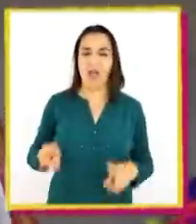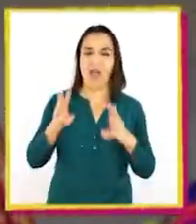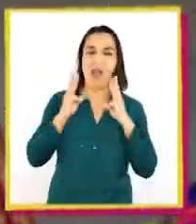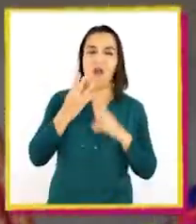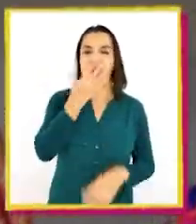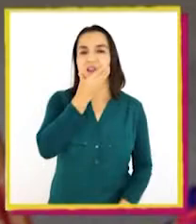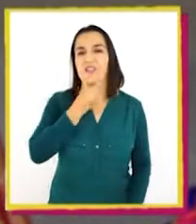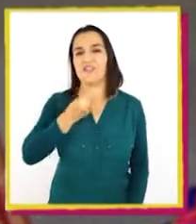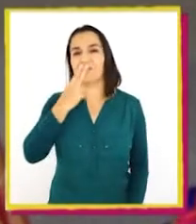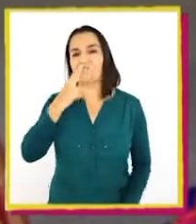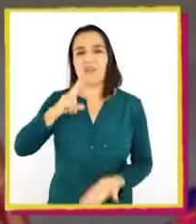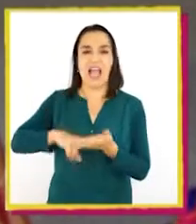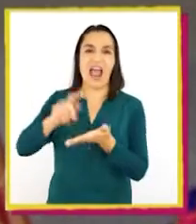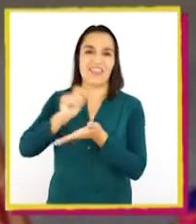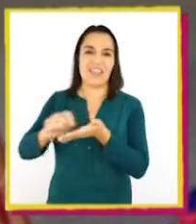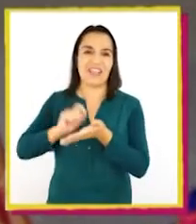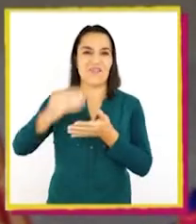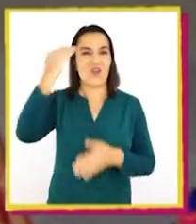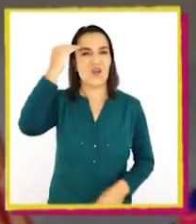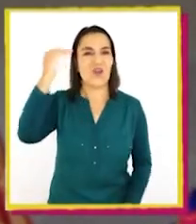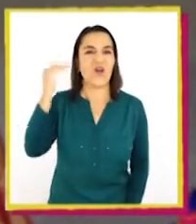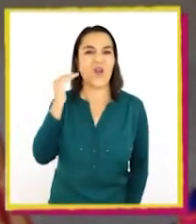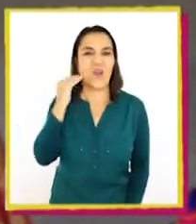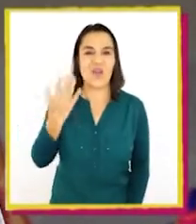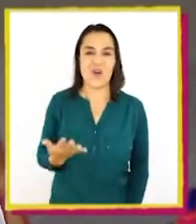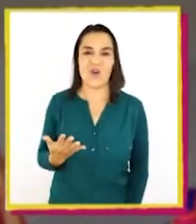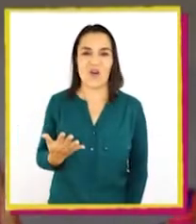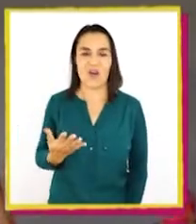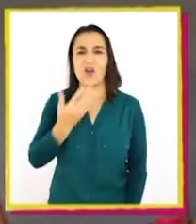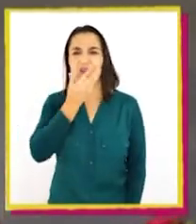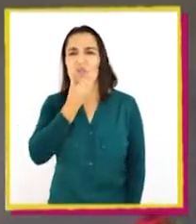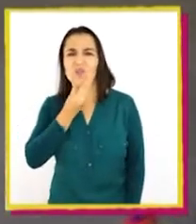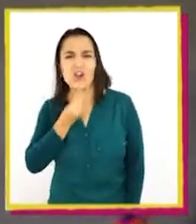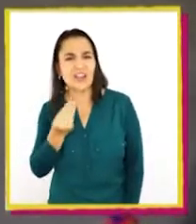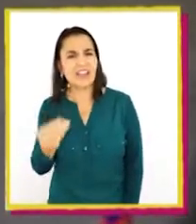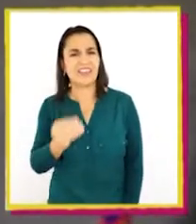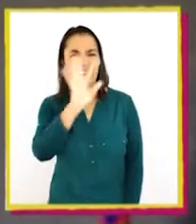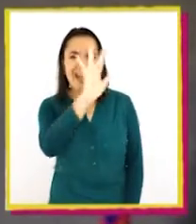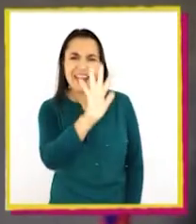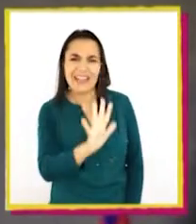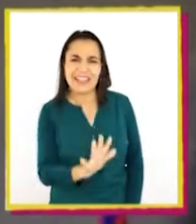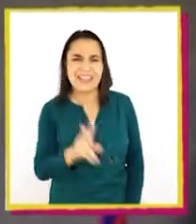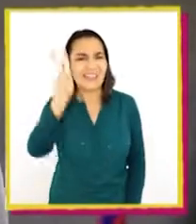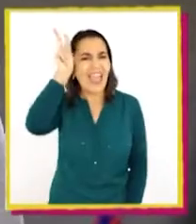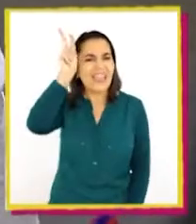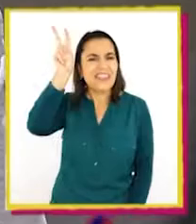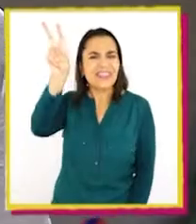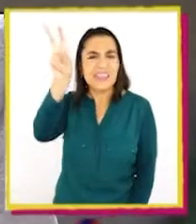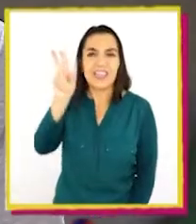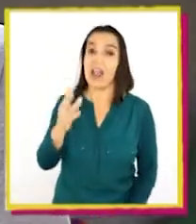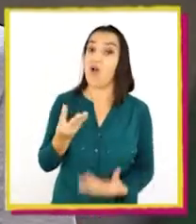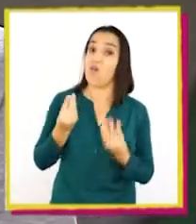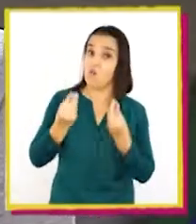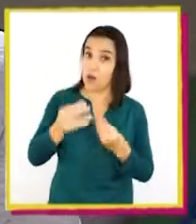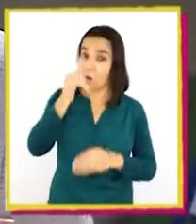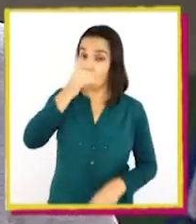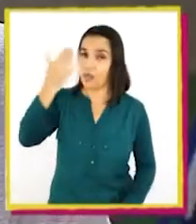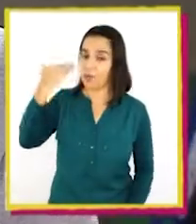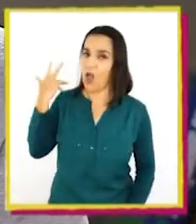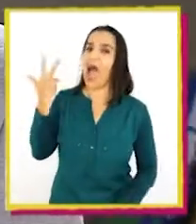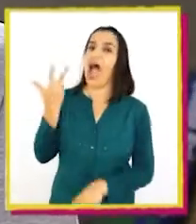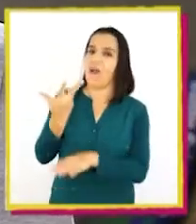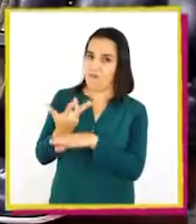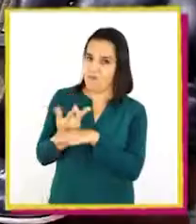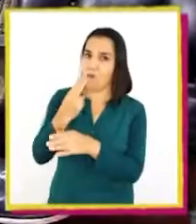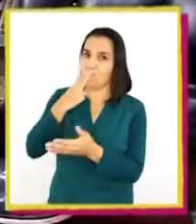¡Wow! ¡Qué linda carta escribió Cristóbal Colón! ¡Y qué cosa tan linda decía de los indígenas! ¡Qué bueno que durante esa época ya existía